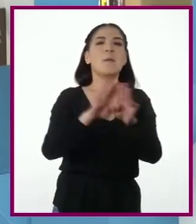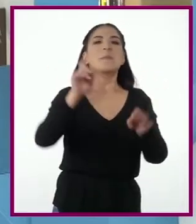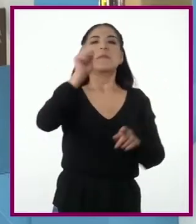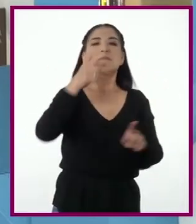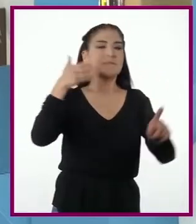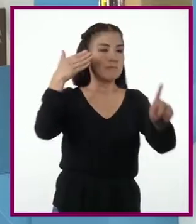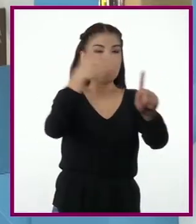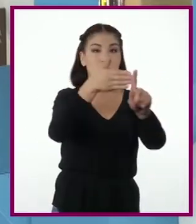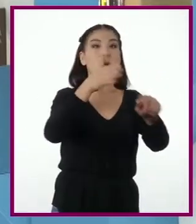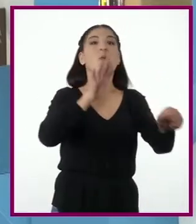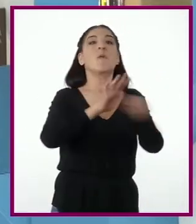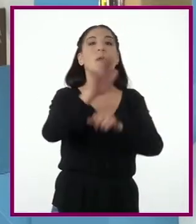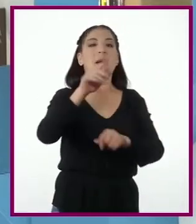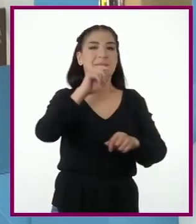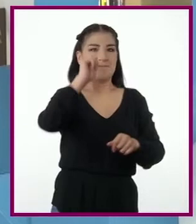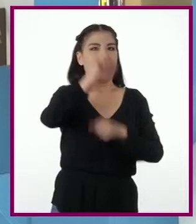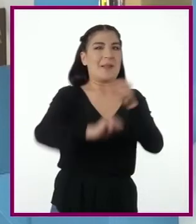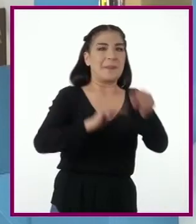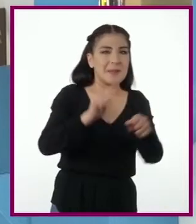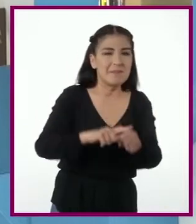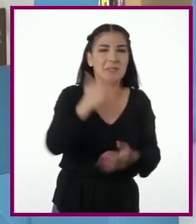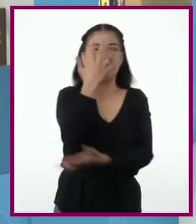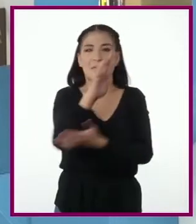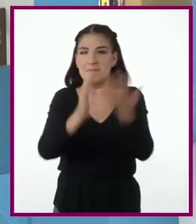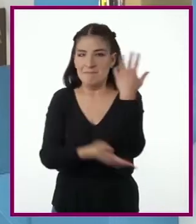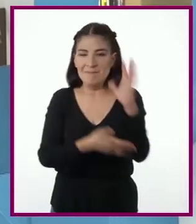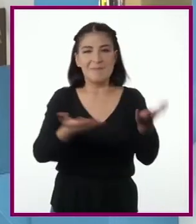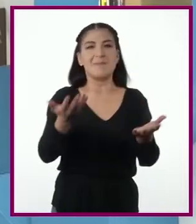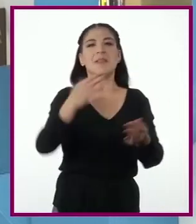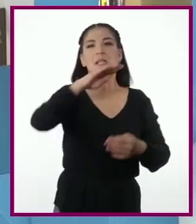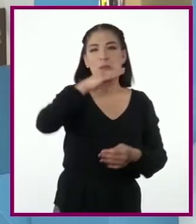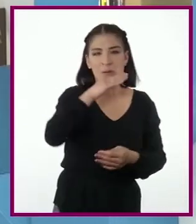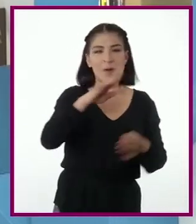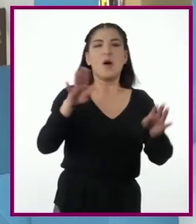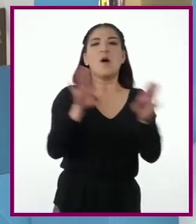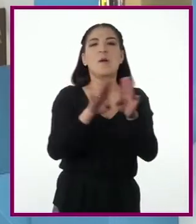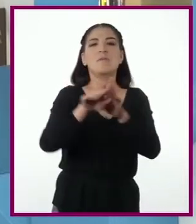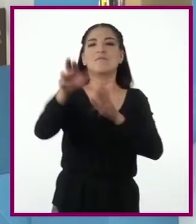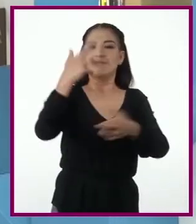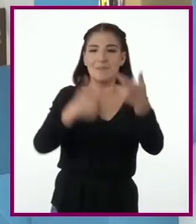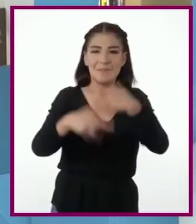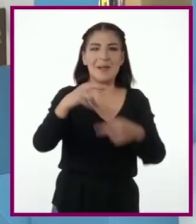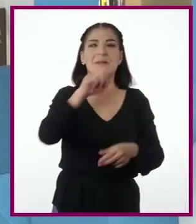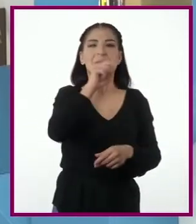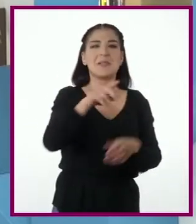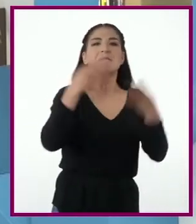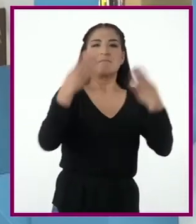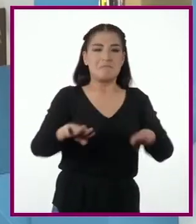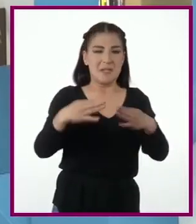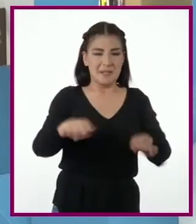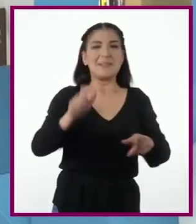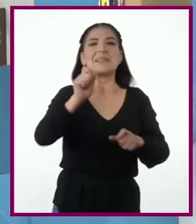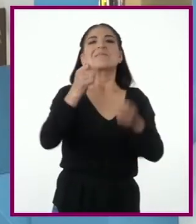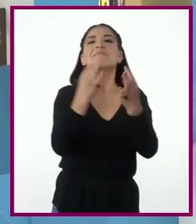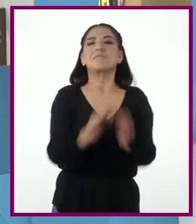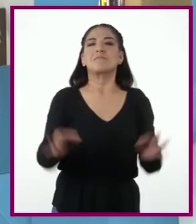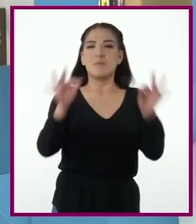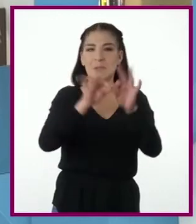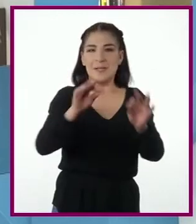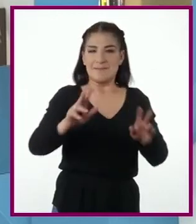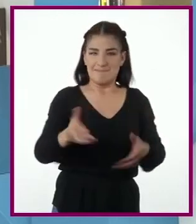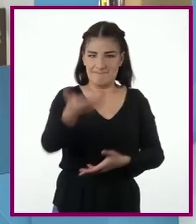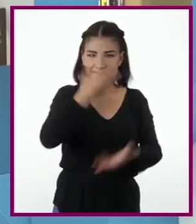a ciertos recursos naturales, la reorganización del comercio y el control de mercados importantes.